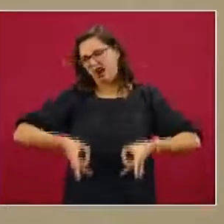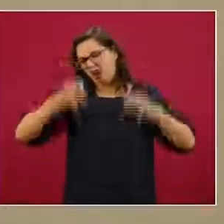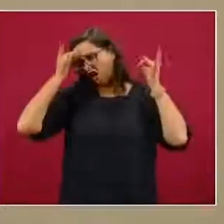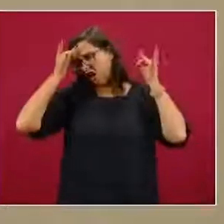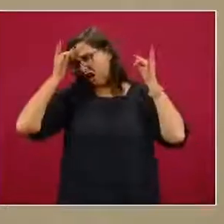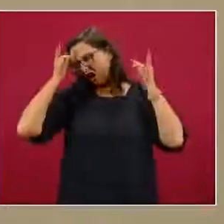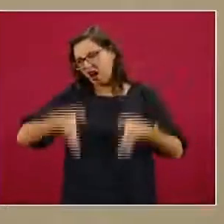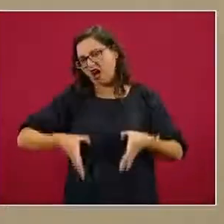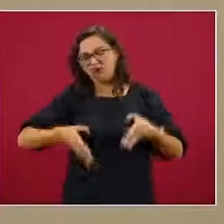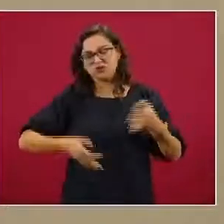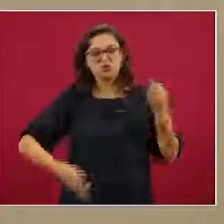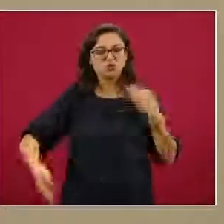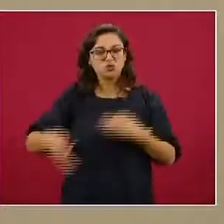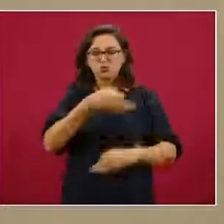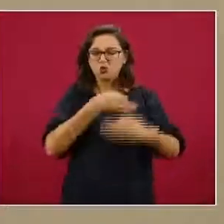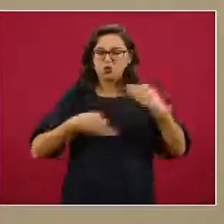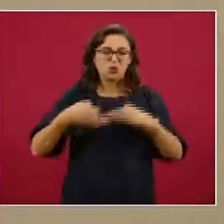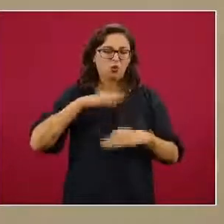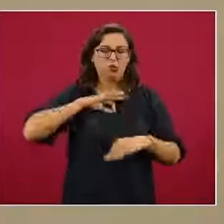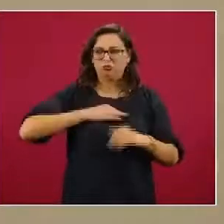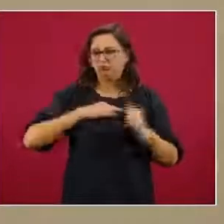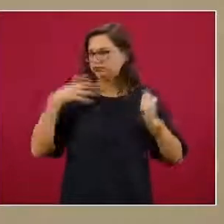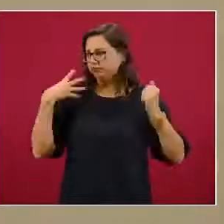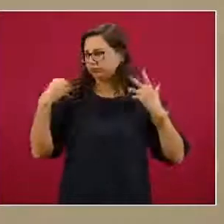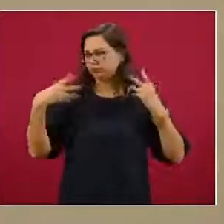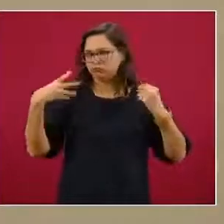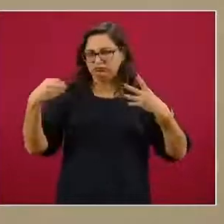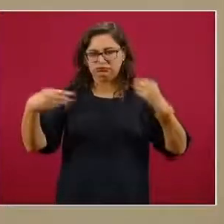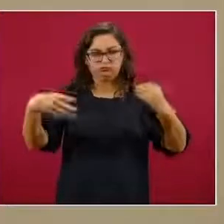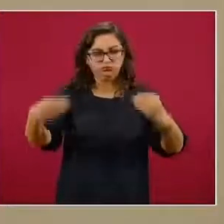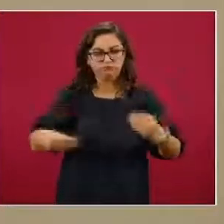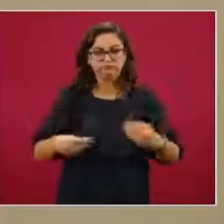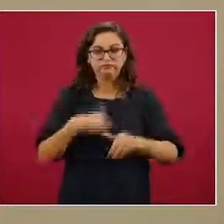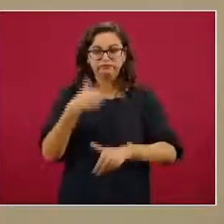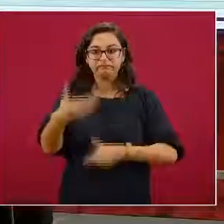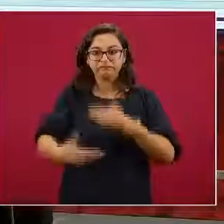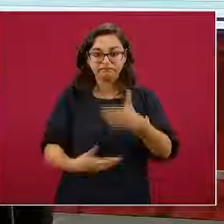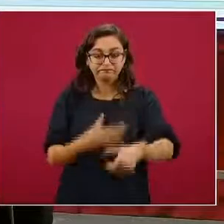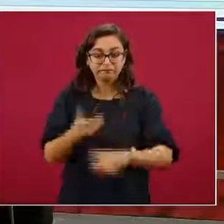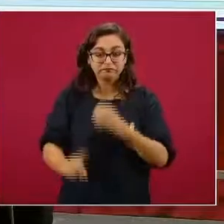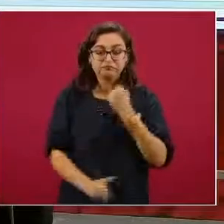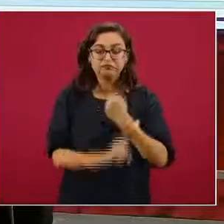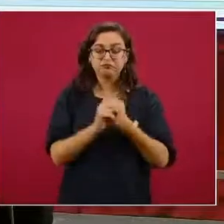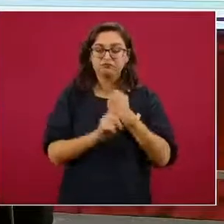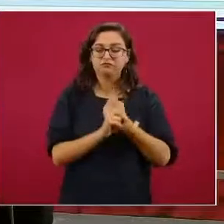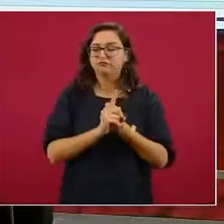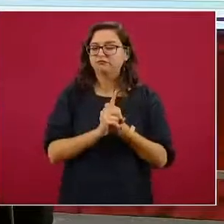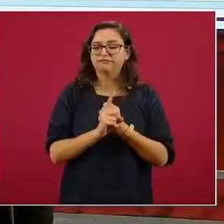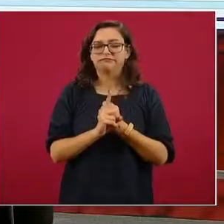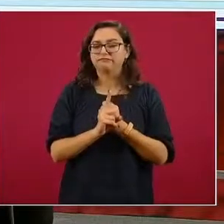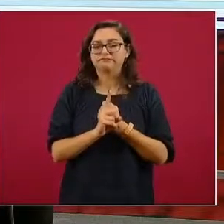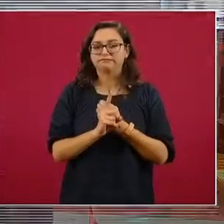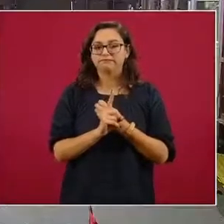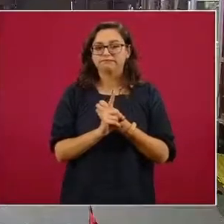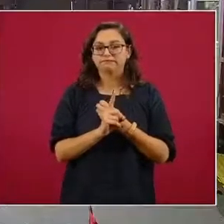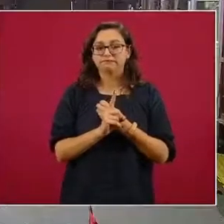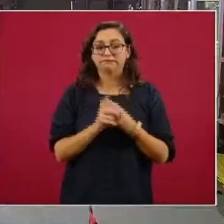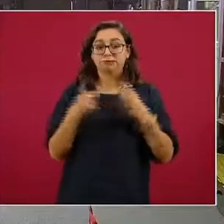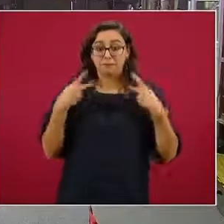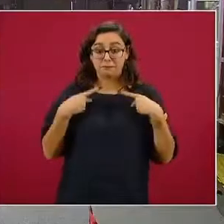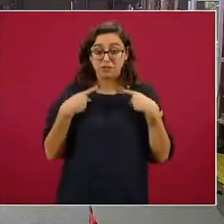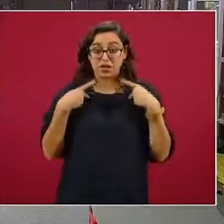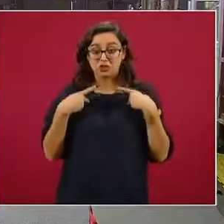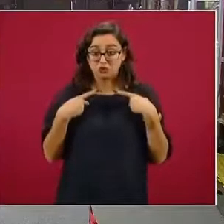que a todos nos produce el tener un fenómeno como este y las consecuencias que tiene, que no era conveniente que el